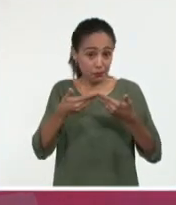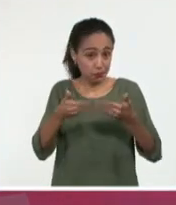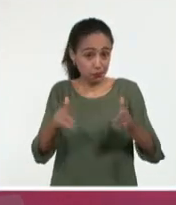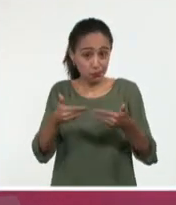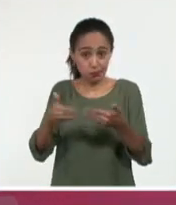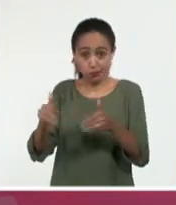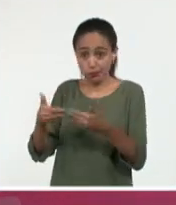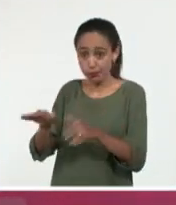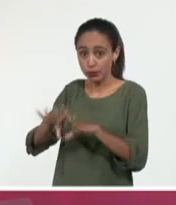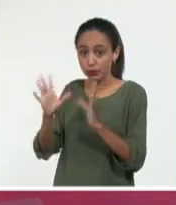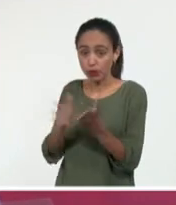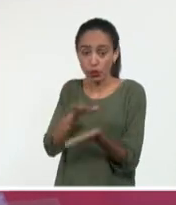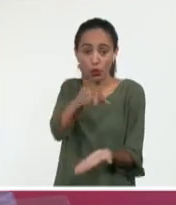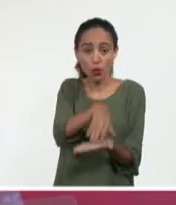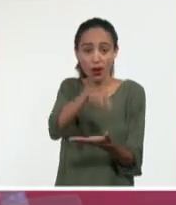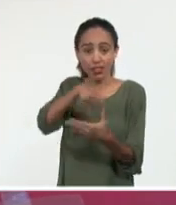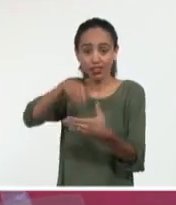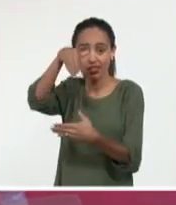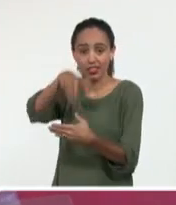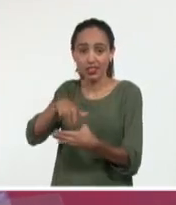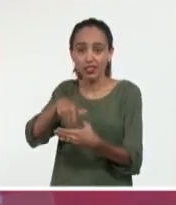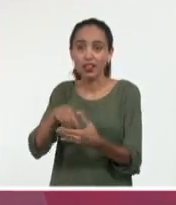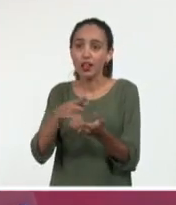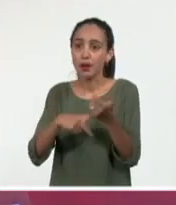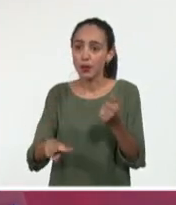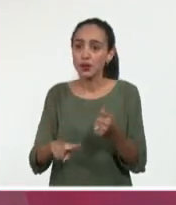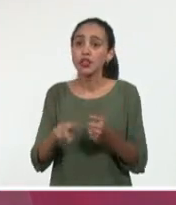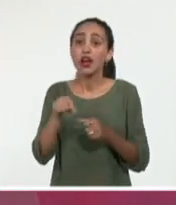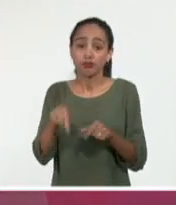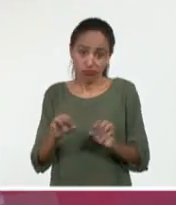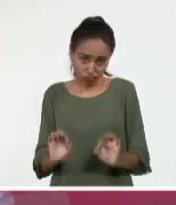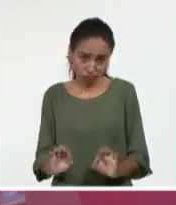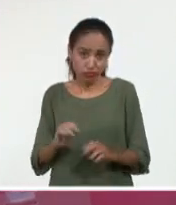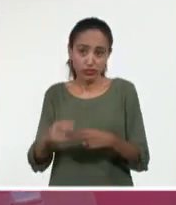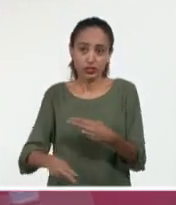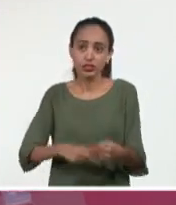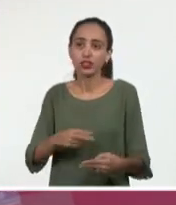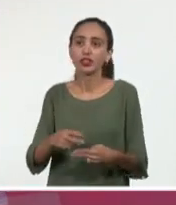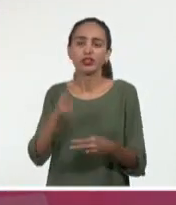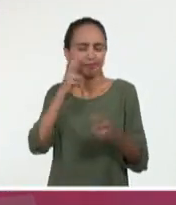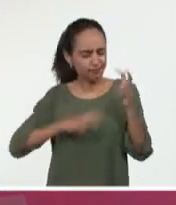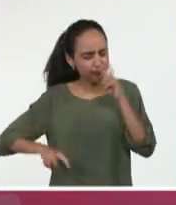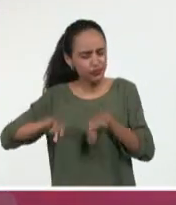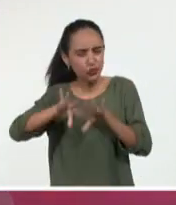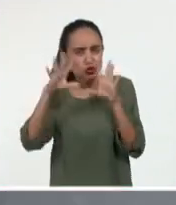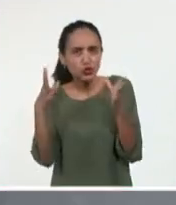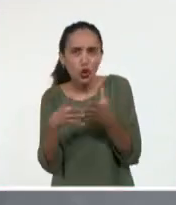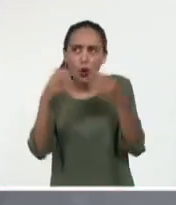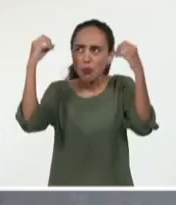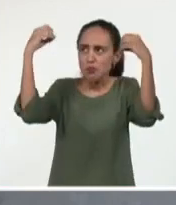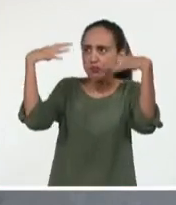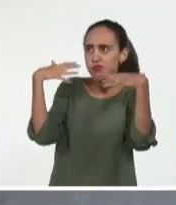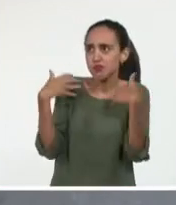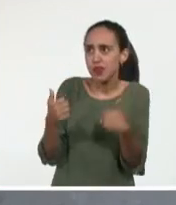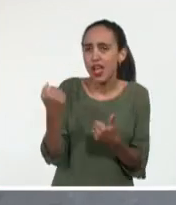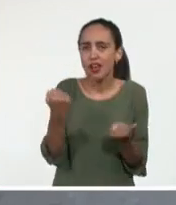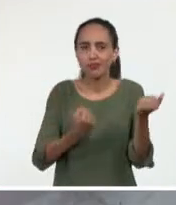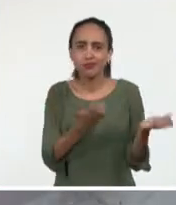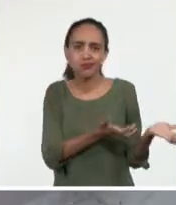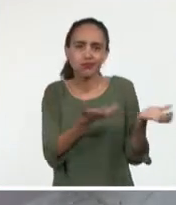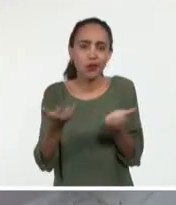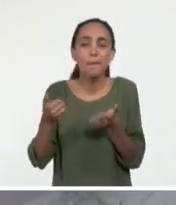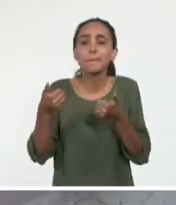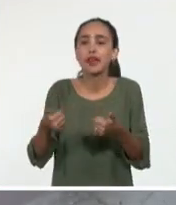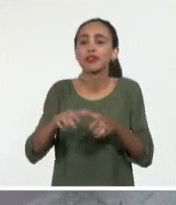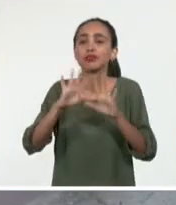colegios electorales en la provincia, como así sucedió, verificar todo lo de la iluminación, la transportación,